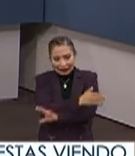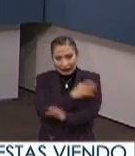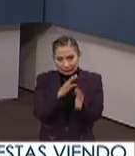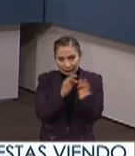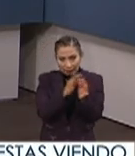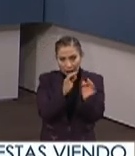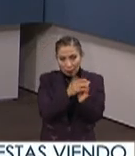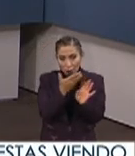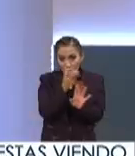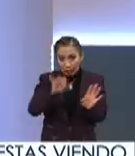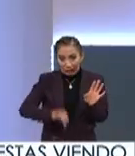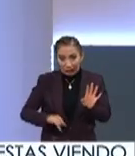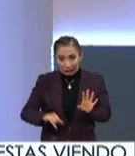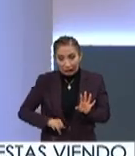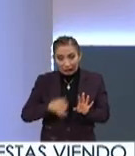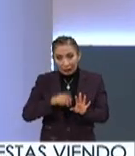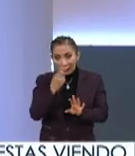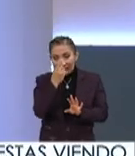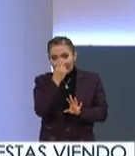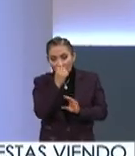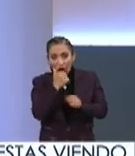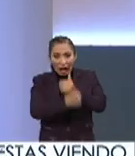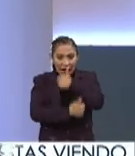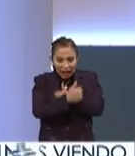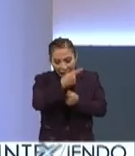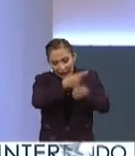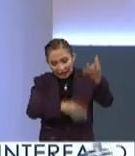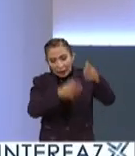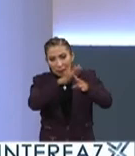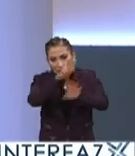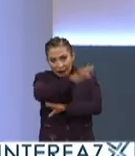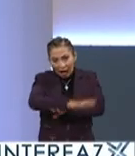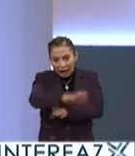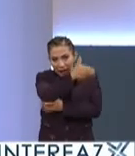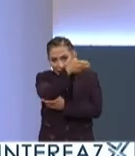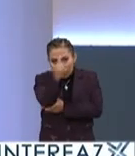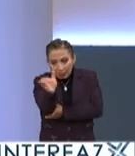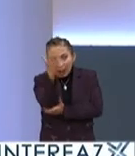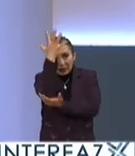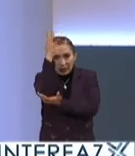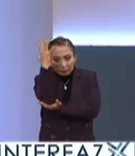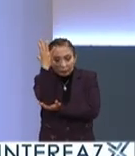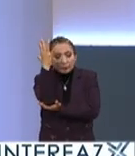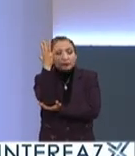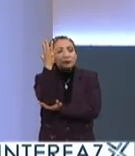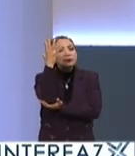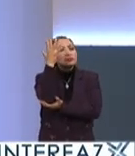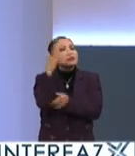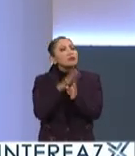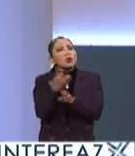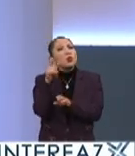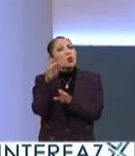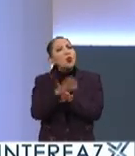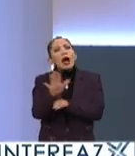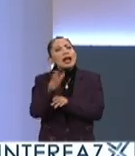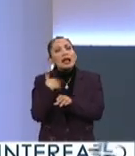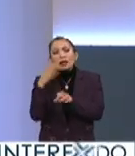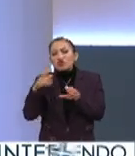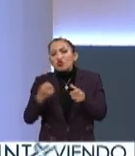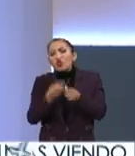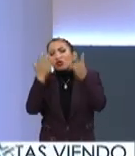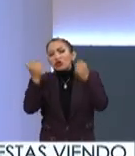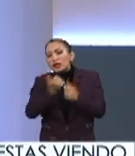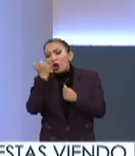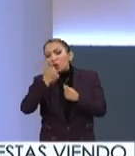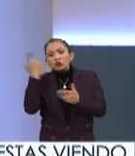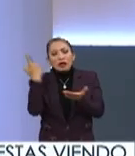esta explicación muy interesante de las 25 carreras, principalmente en el sector agropecuario, forestal, ¿cuál es la planta de estudiantes que hay?